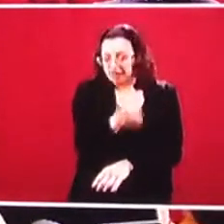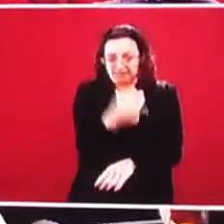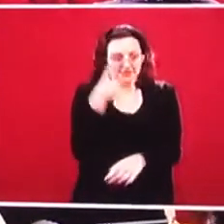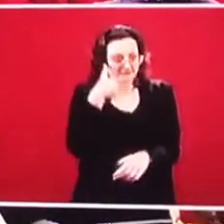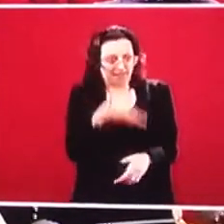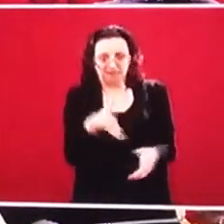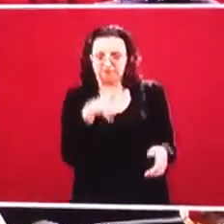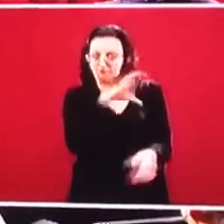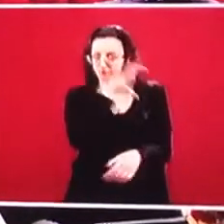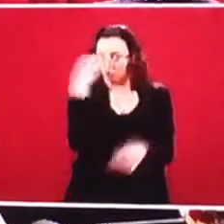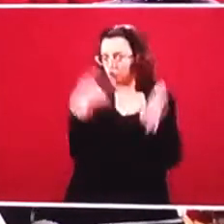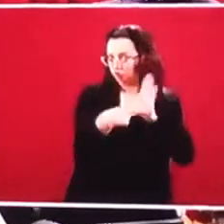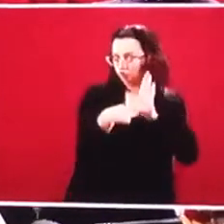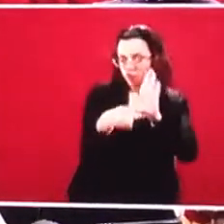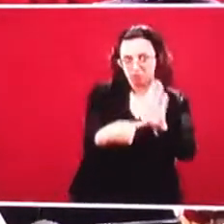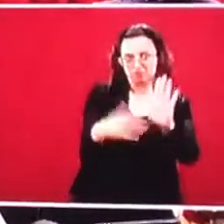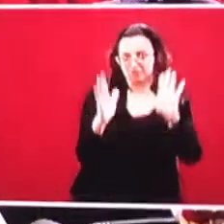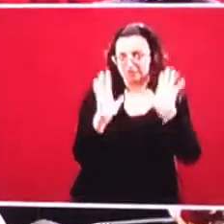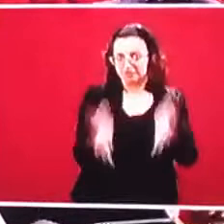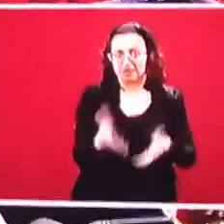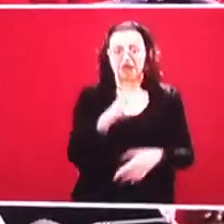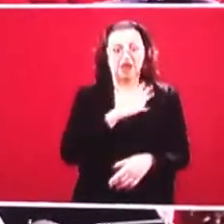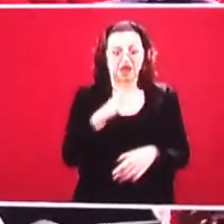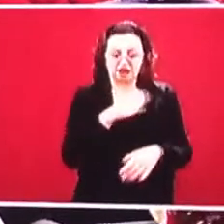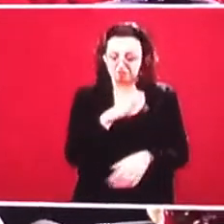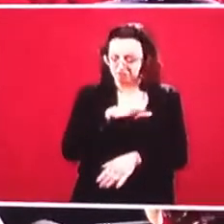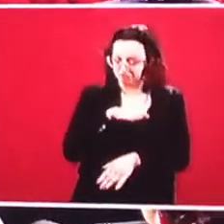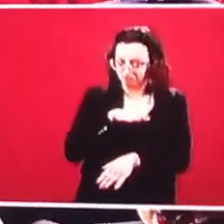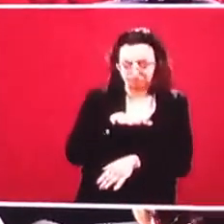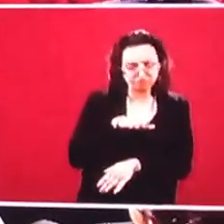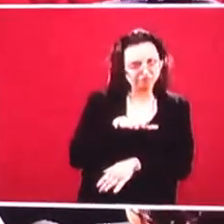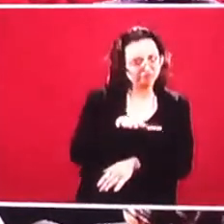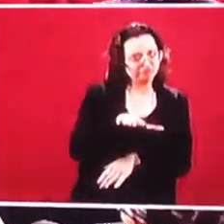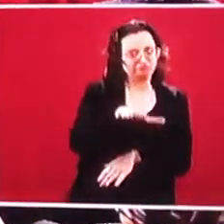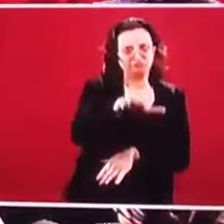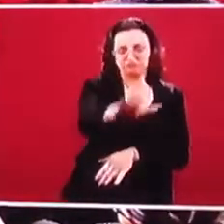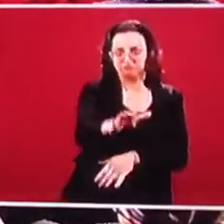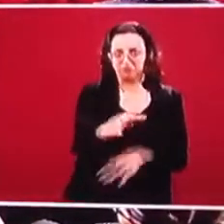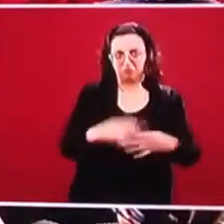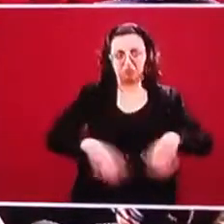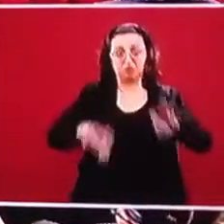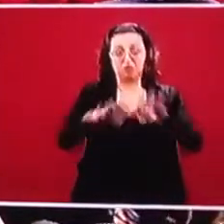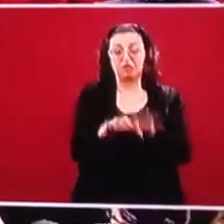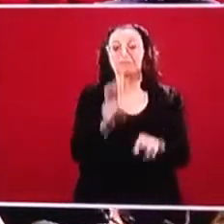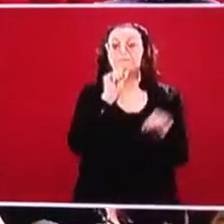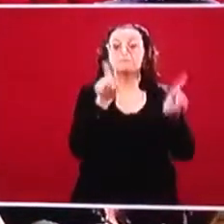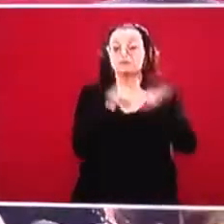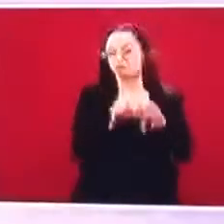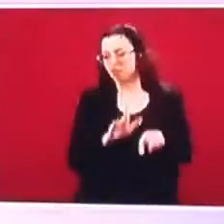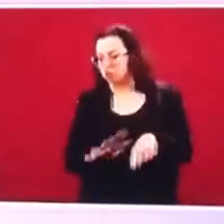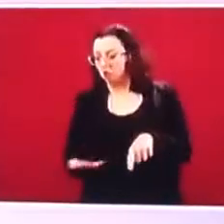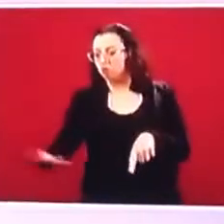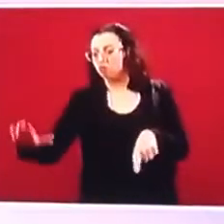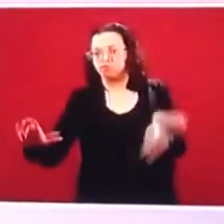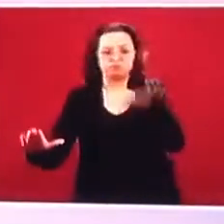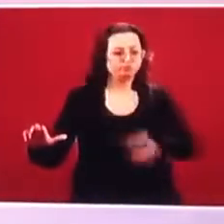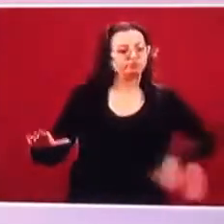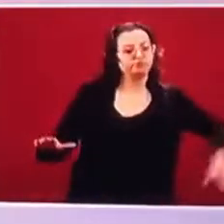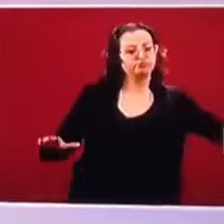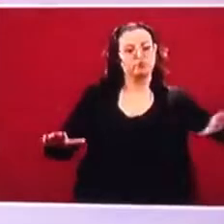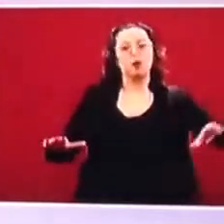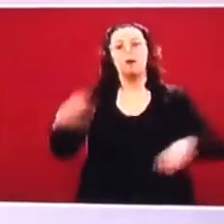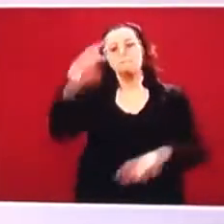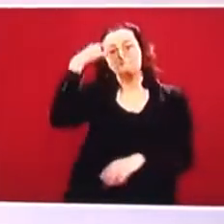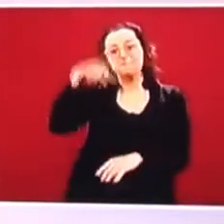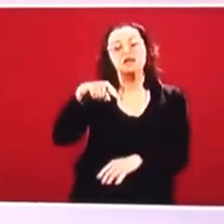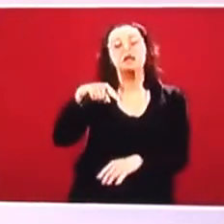ello pues le interesa mucho su salud. Tanto Adela Micha y sus opositores en estos medios se han dedicado continuamente a atacar